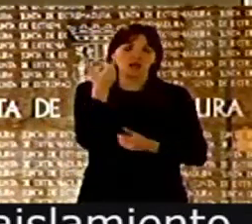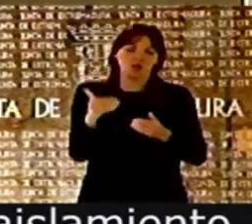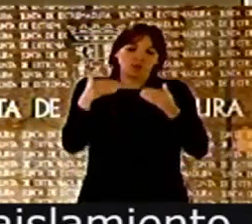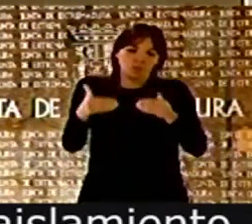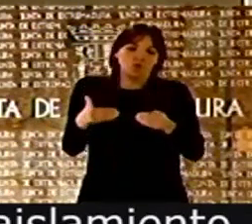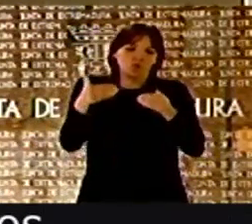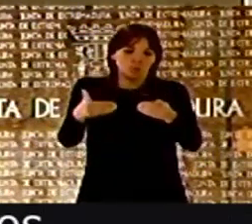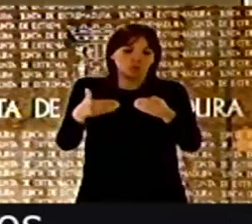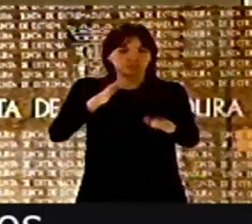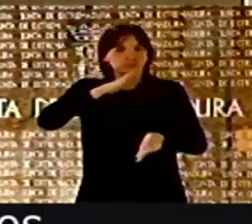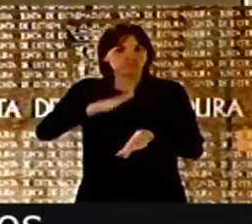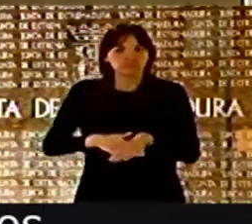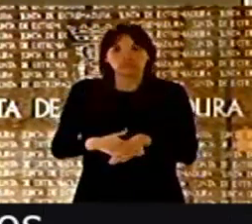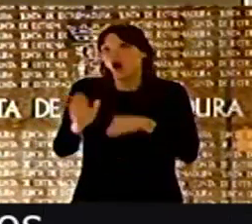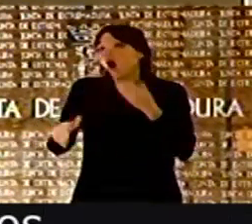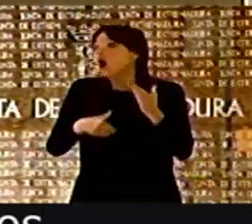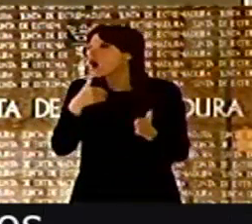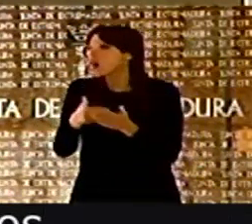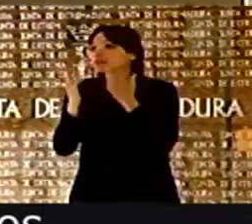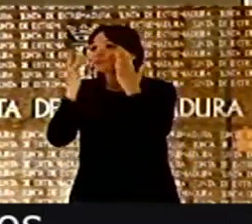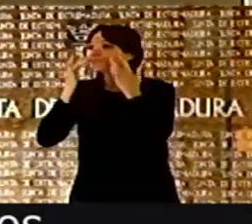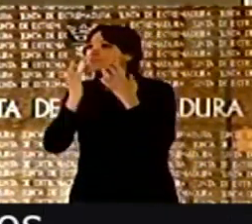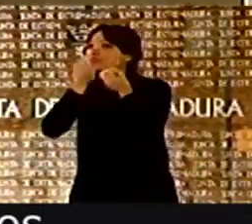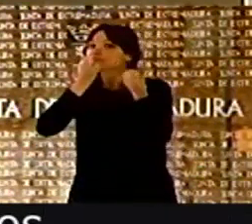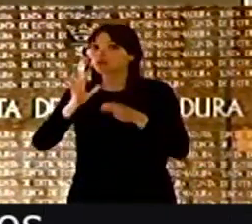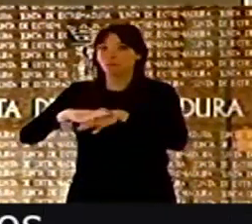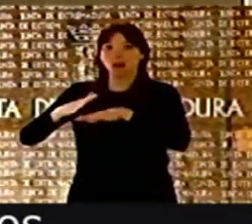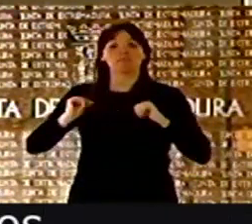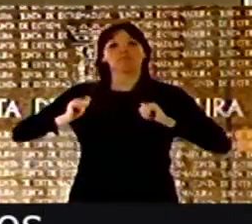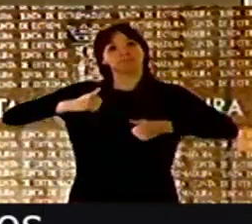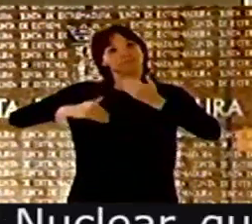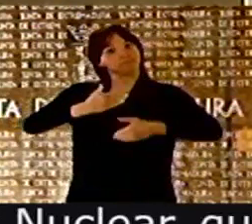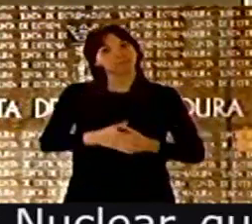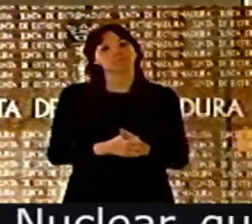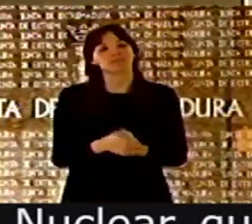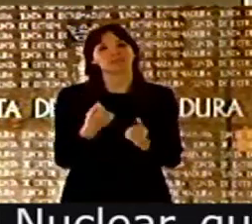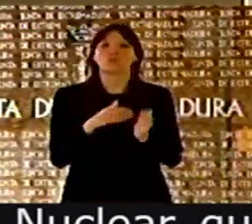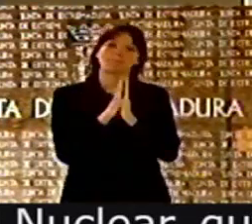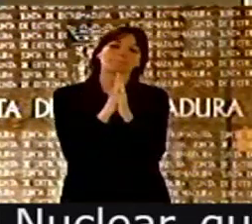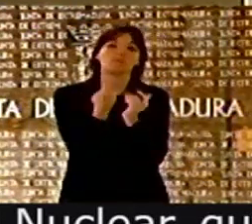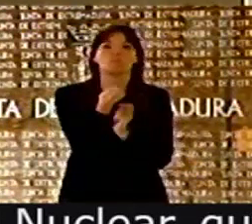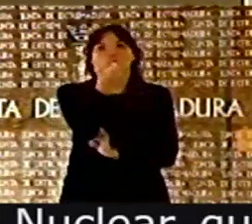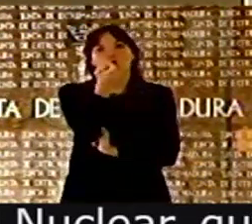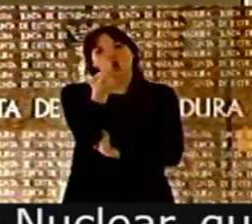que se tarda hasta que te dan el ok para poder empezar, ¿no? Por tanto, yo pediría un poco de